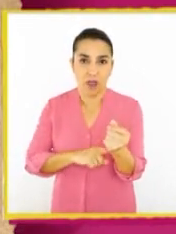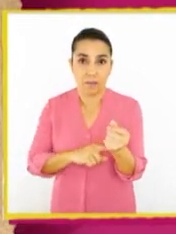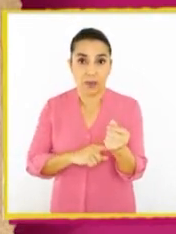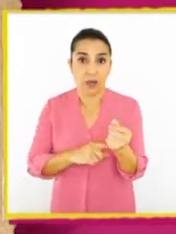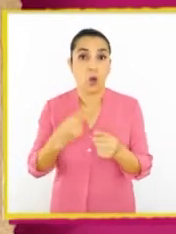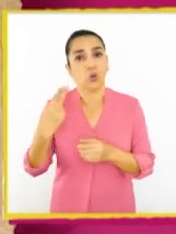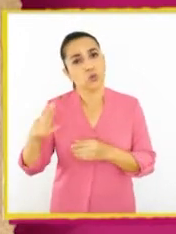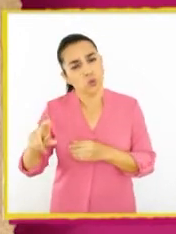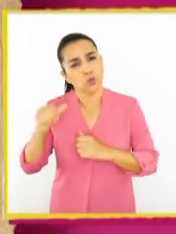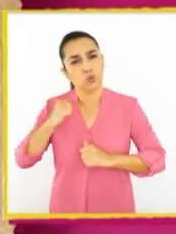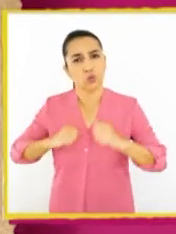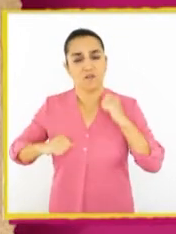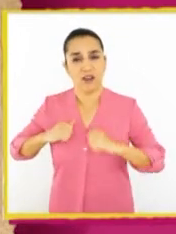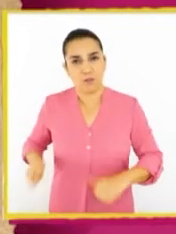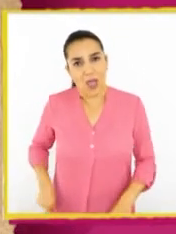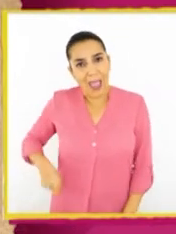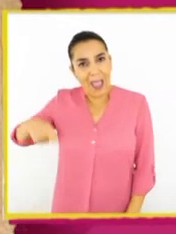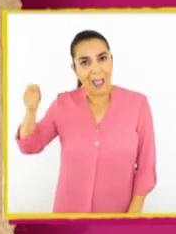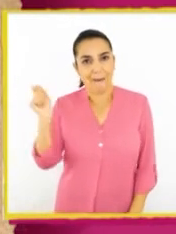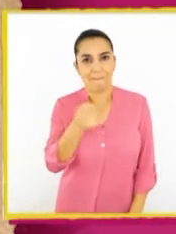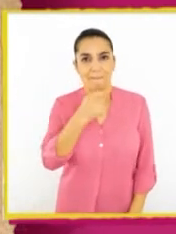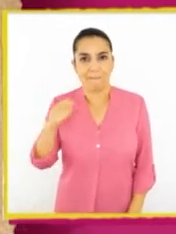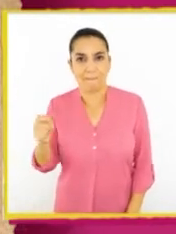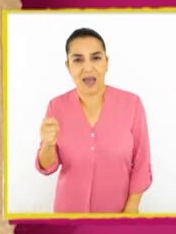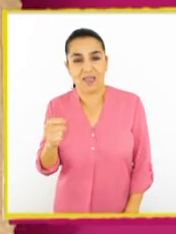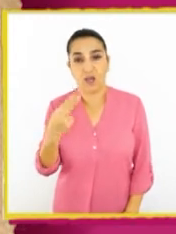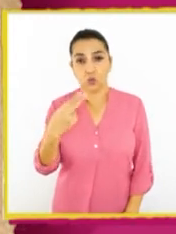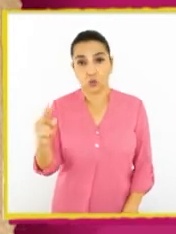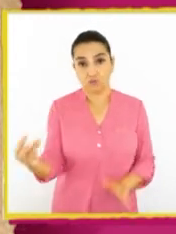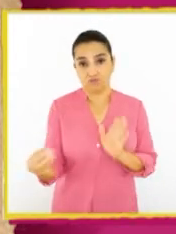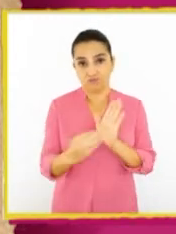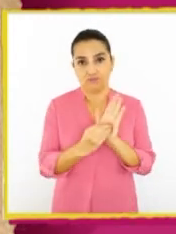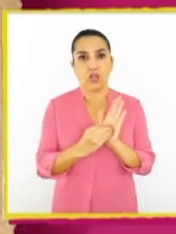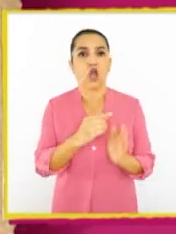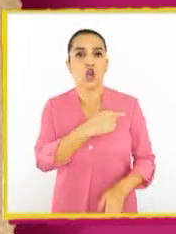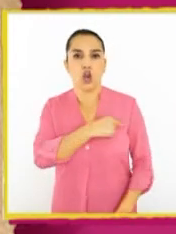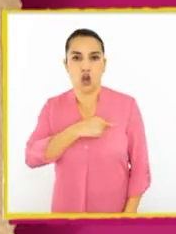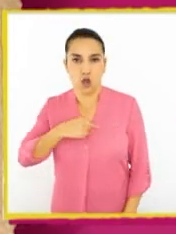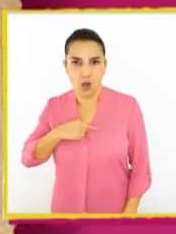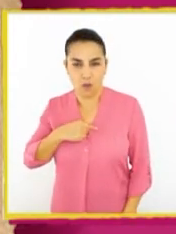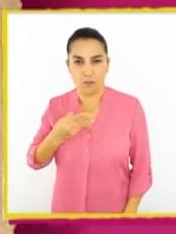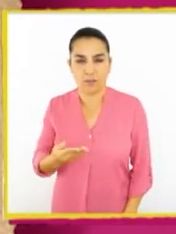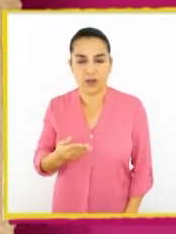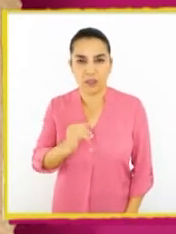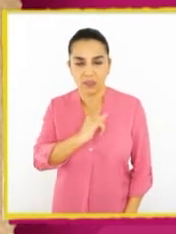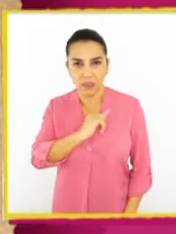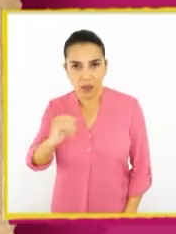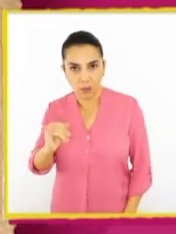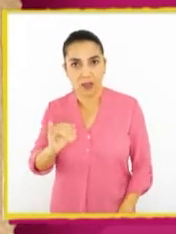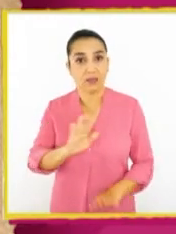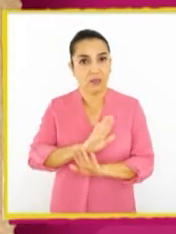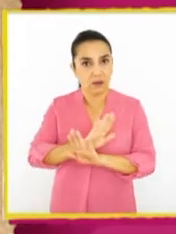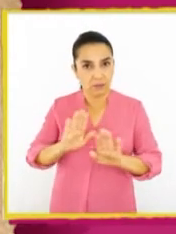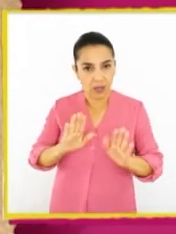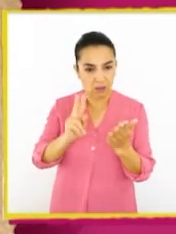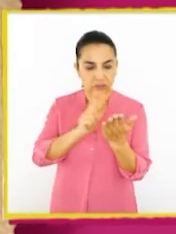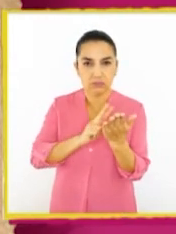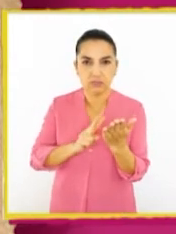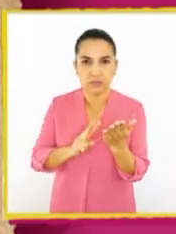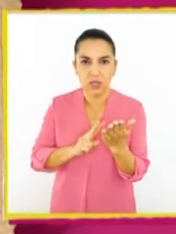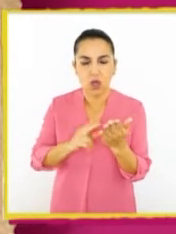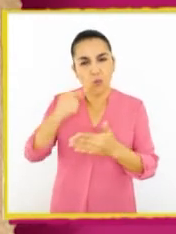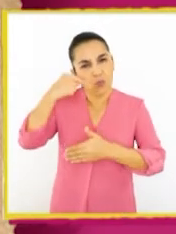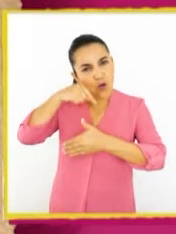o consagradas por su martirio, como la espada que lleva su adorado nombre. Luego sigue para terminar